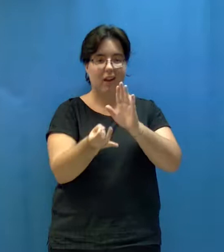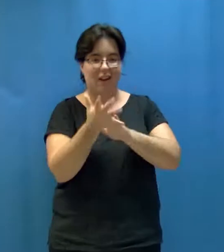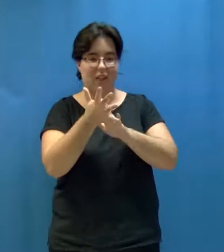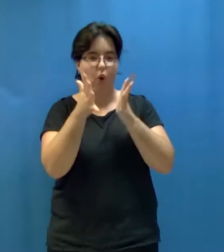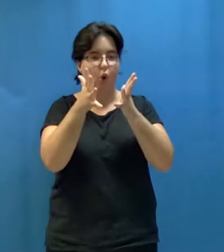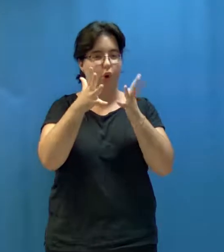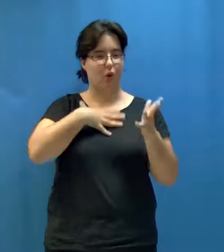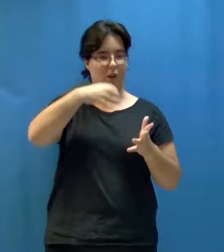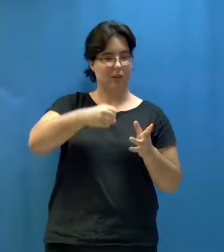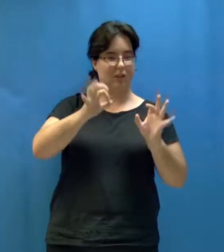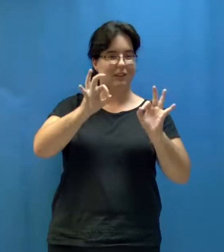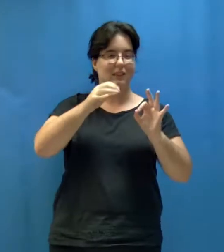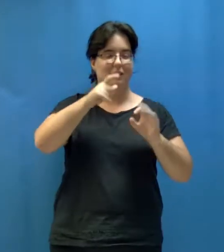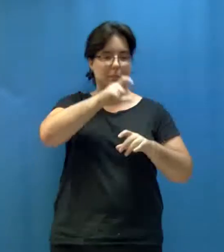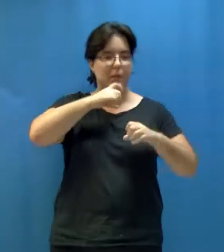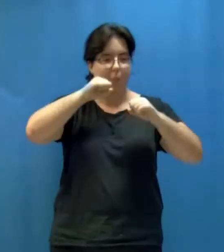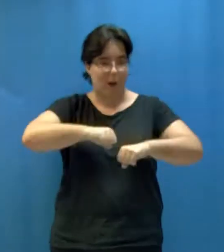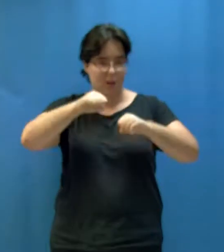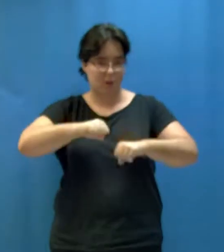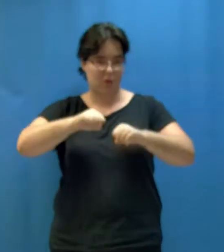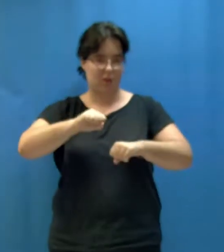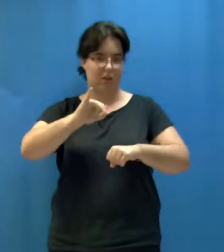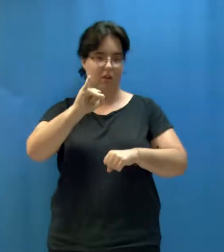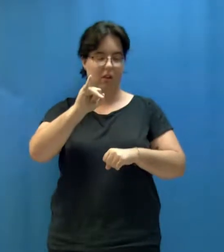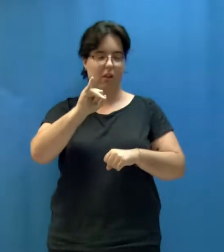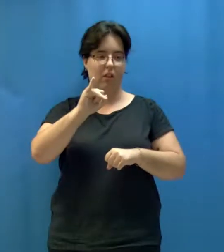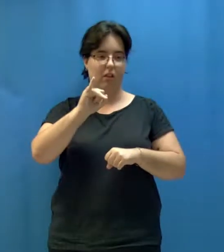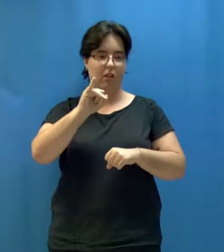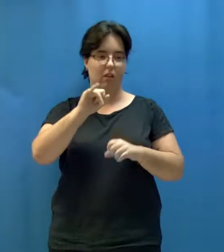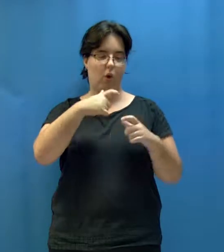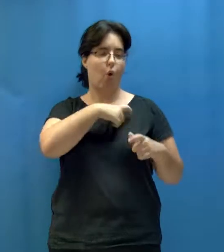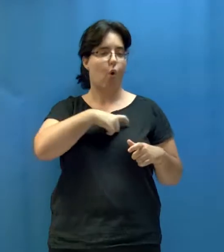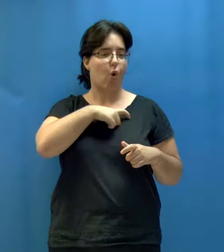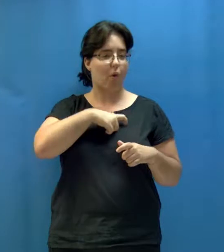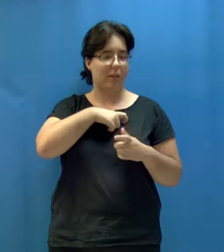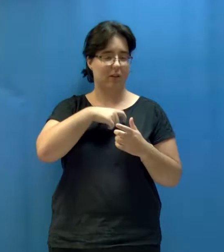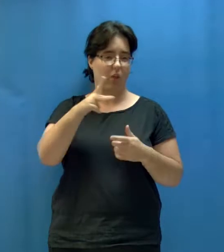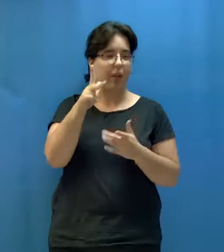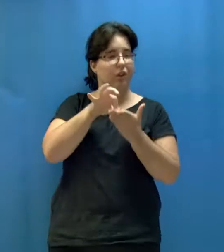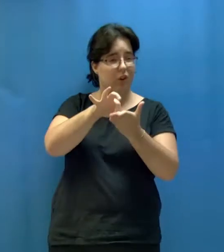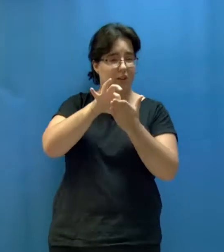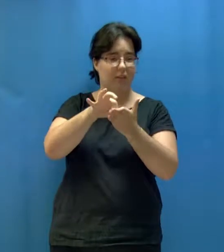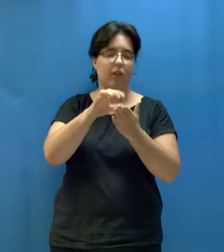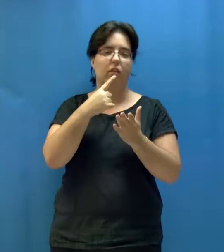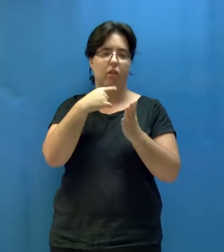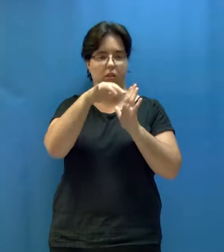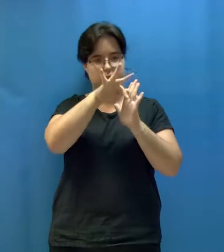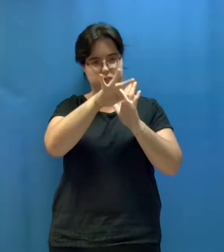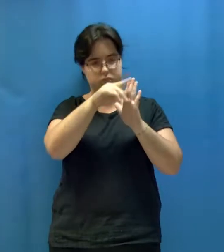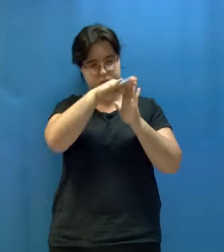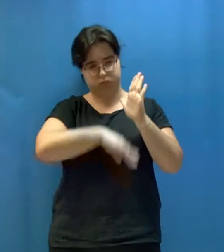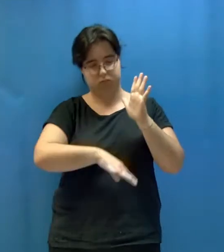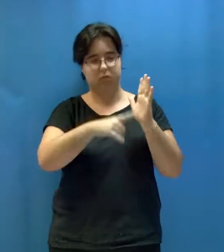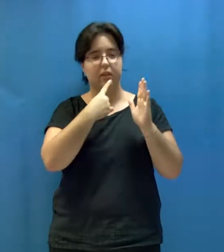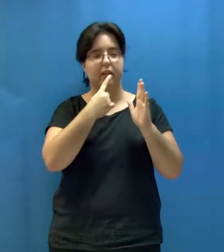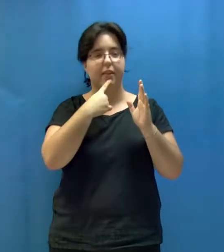Hay una propuesta de la Concejalía Delegada de Gente Mayor dictaminada favorable por la Comisión Plenaria de Derechos y Servicios, que dice lo siguiente: la Organización Mundial de la